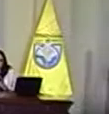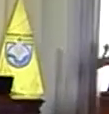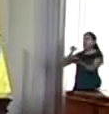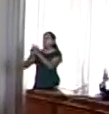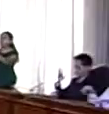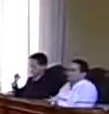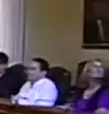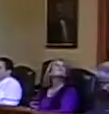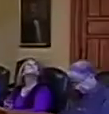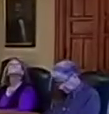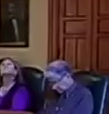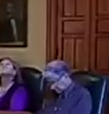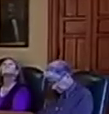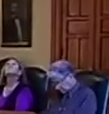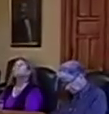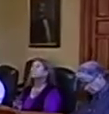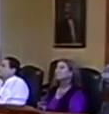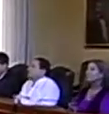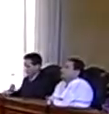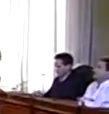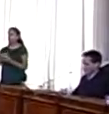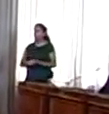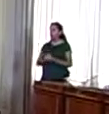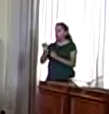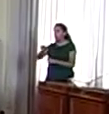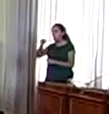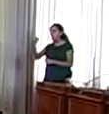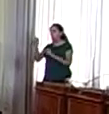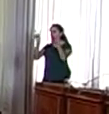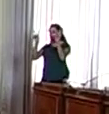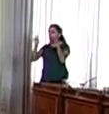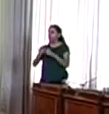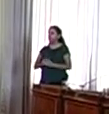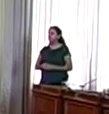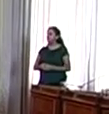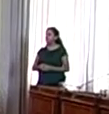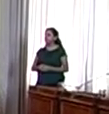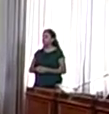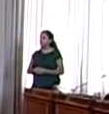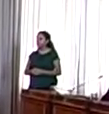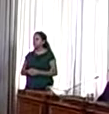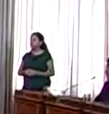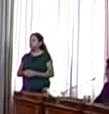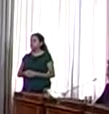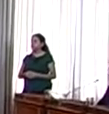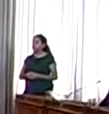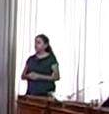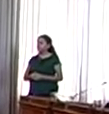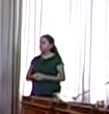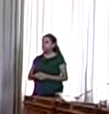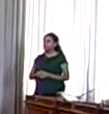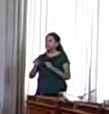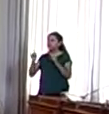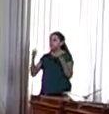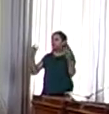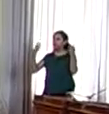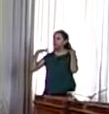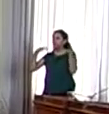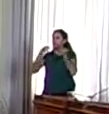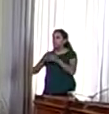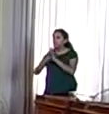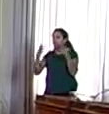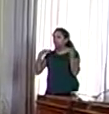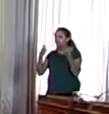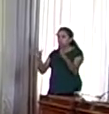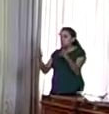por unanimidad de votos. Gracias. Vamos al siguiente punto, por favor. En la estación de despacho, señor alcalde, no hay ningún